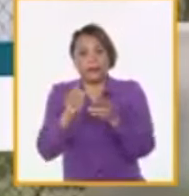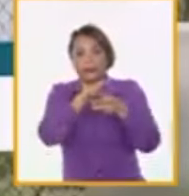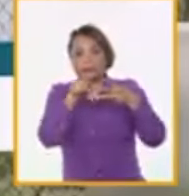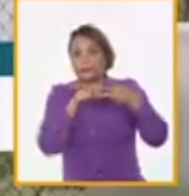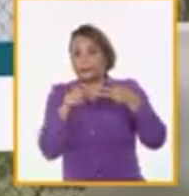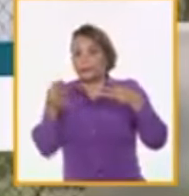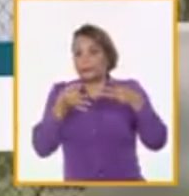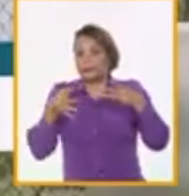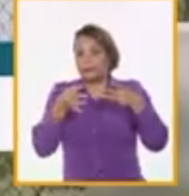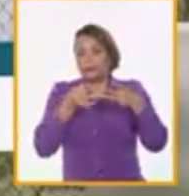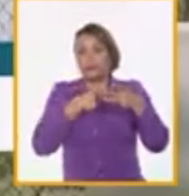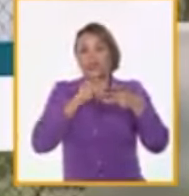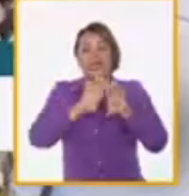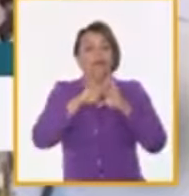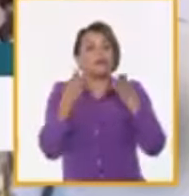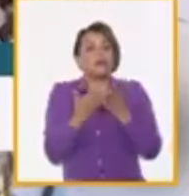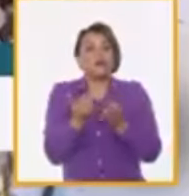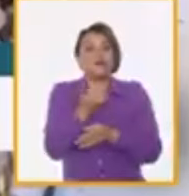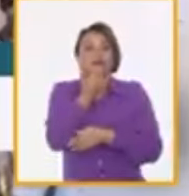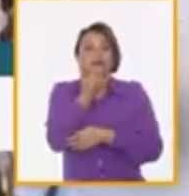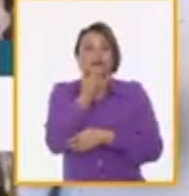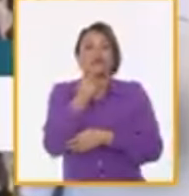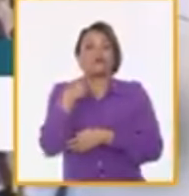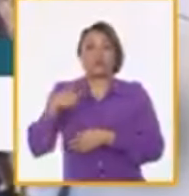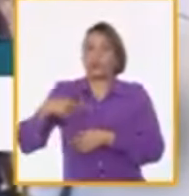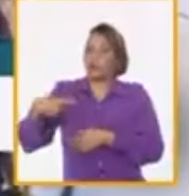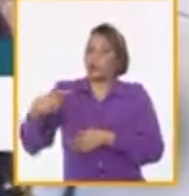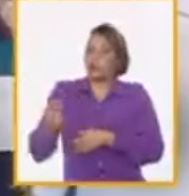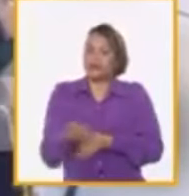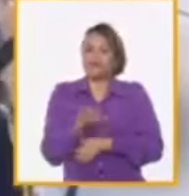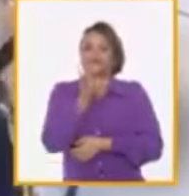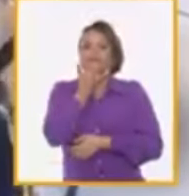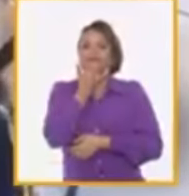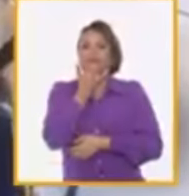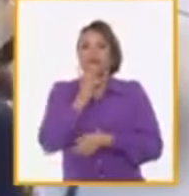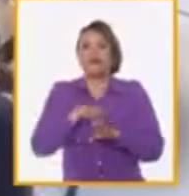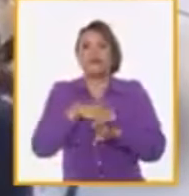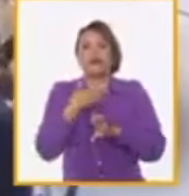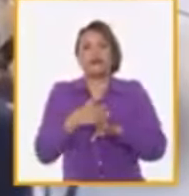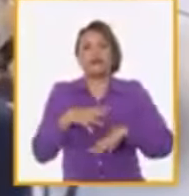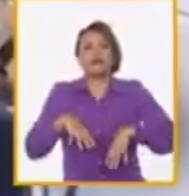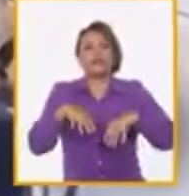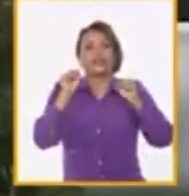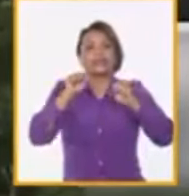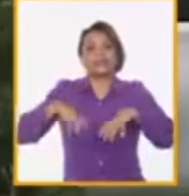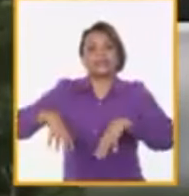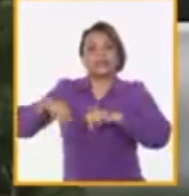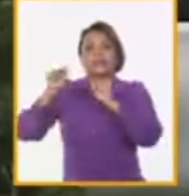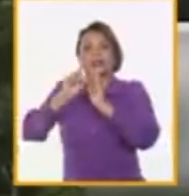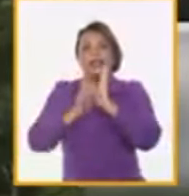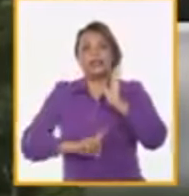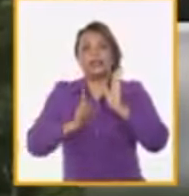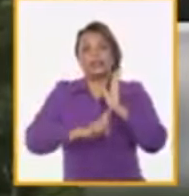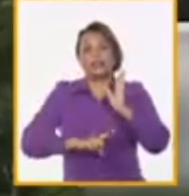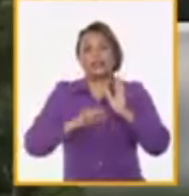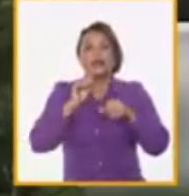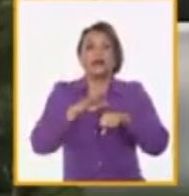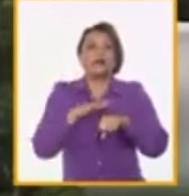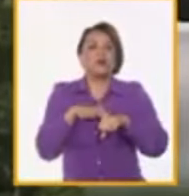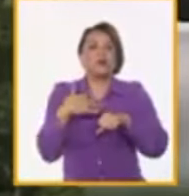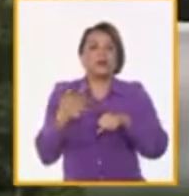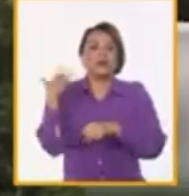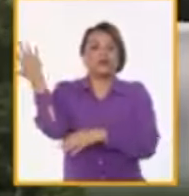los casos afectados con frecuencia tras ocurrir fallas eléctricas provocadas por